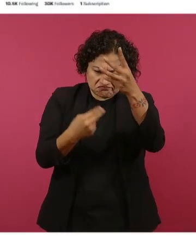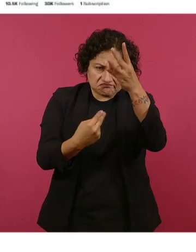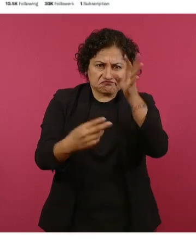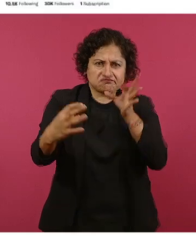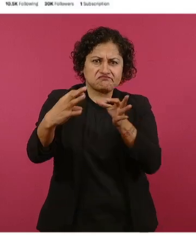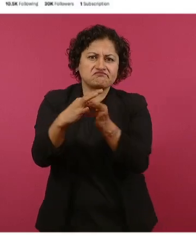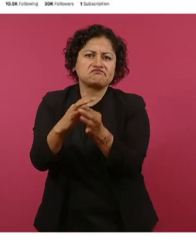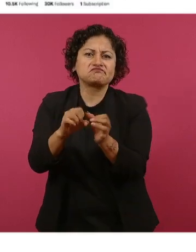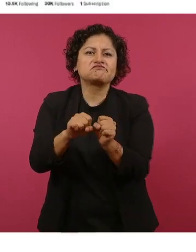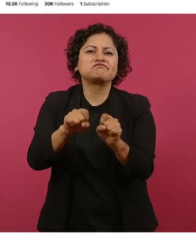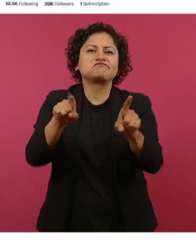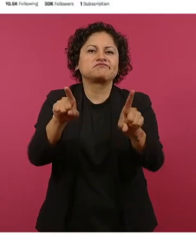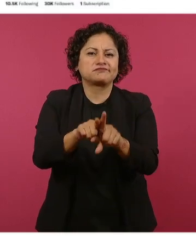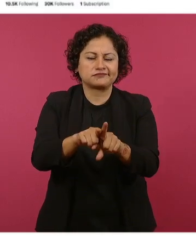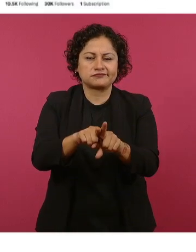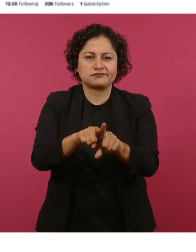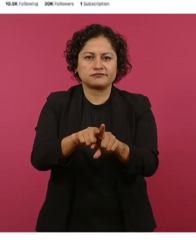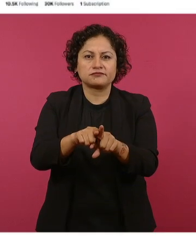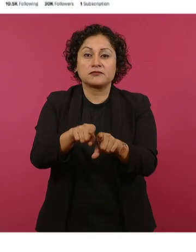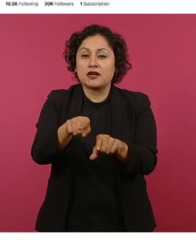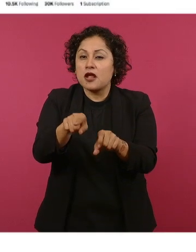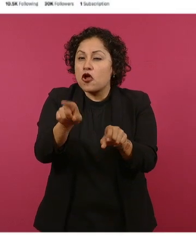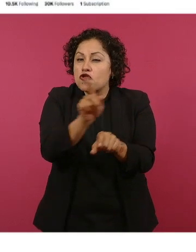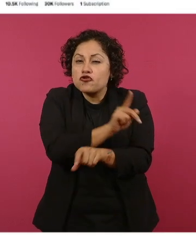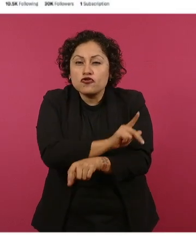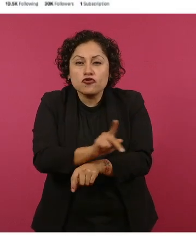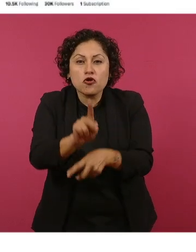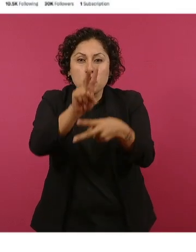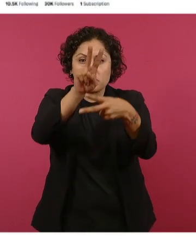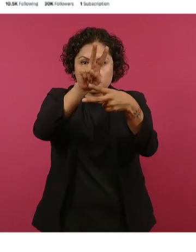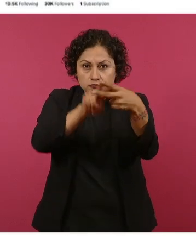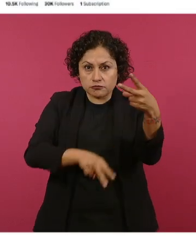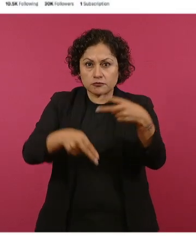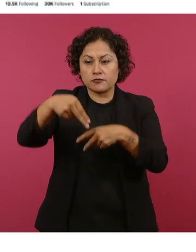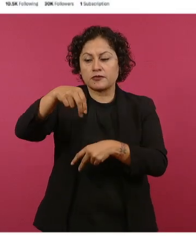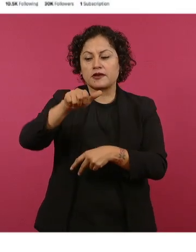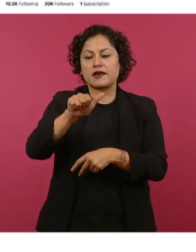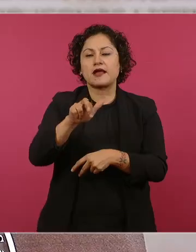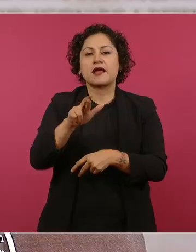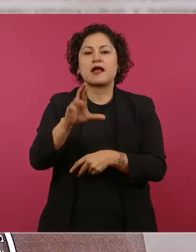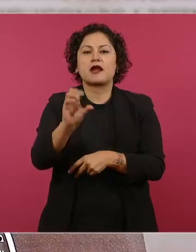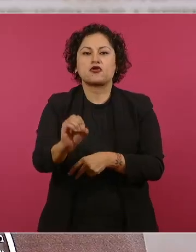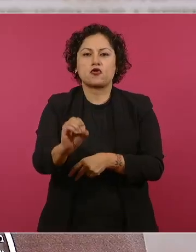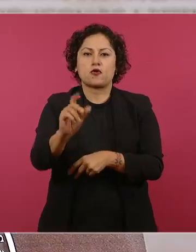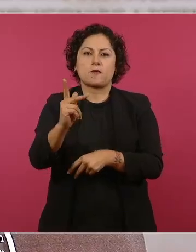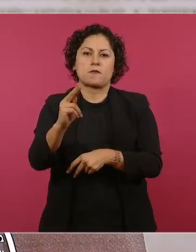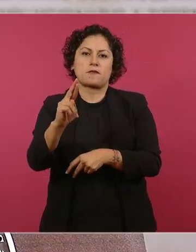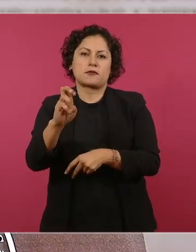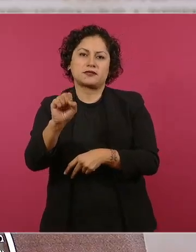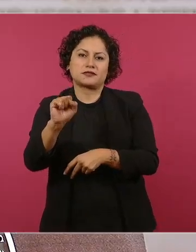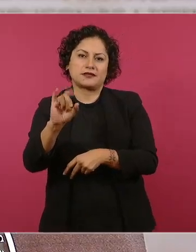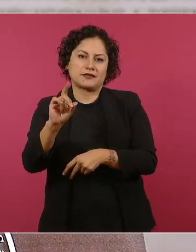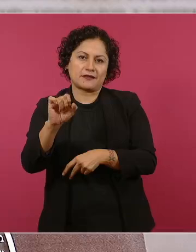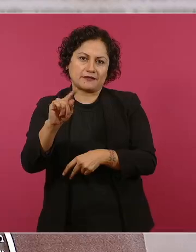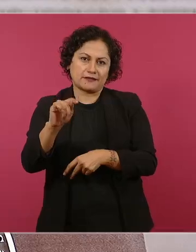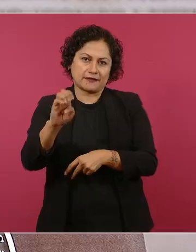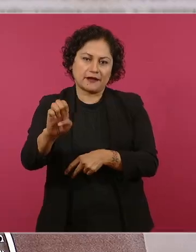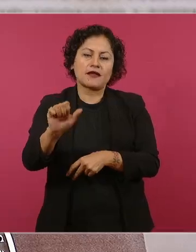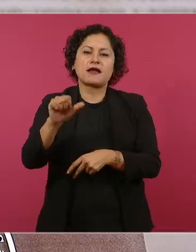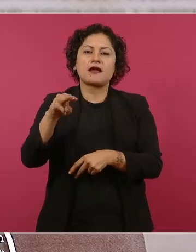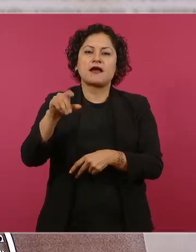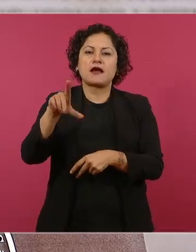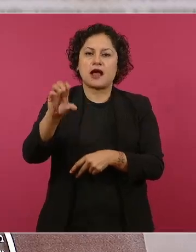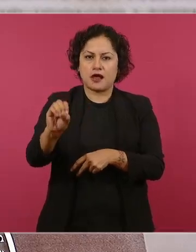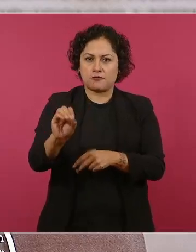Esto es únicamente con el hashtag Narcopresidente AMLO. Pero si nosotros juntamos todas